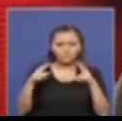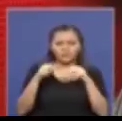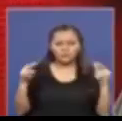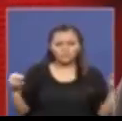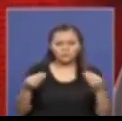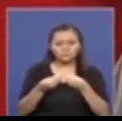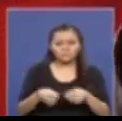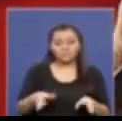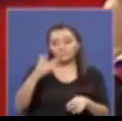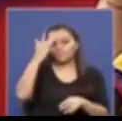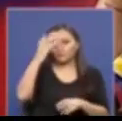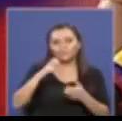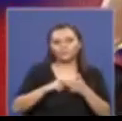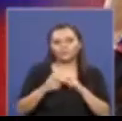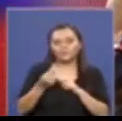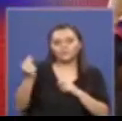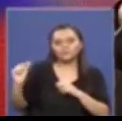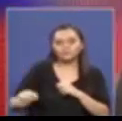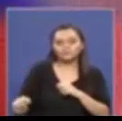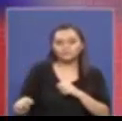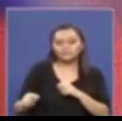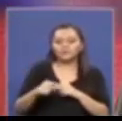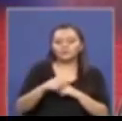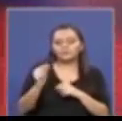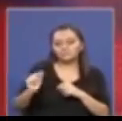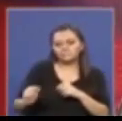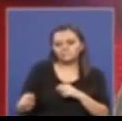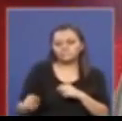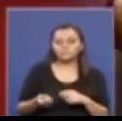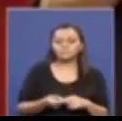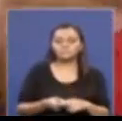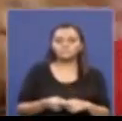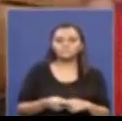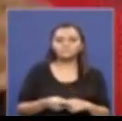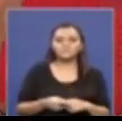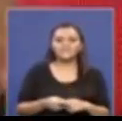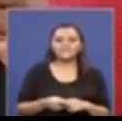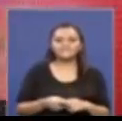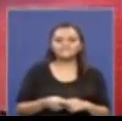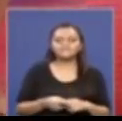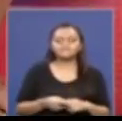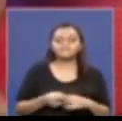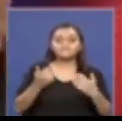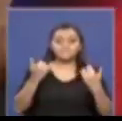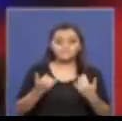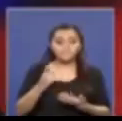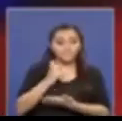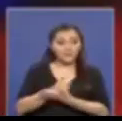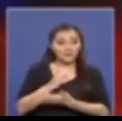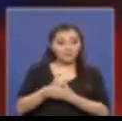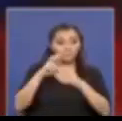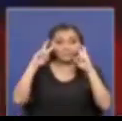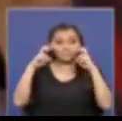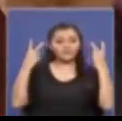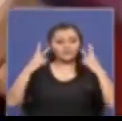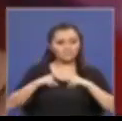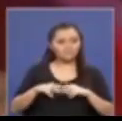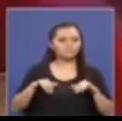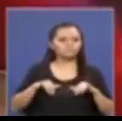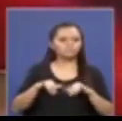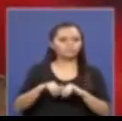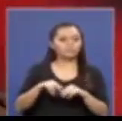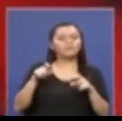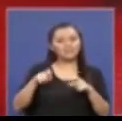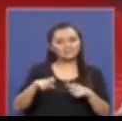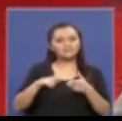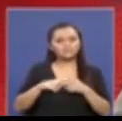señal que dimos por ese precio artificialmente bajo, ¿no? Entonces, en el sector camaronero lo hemos mantenido, porque también